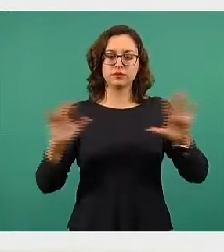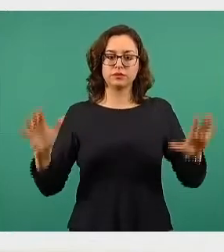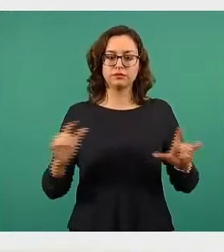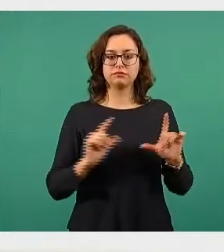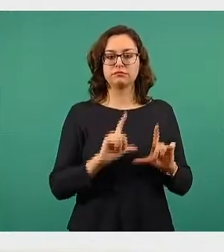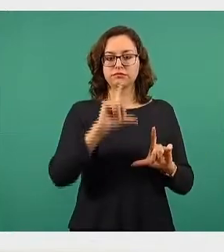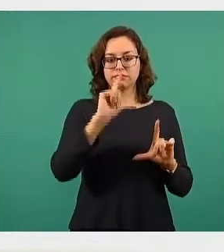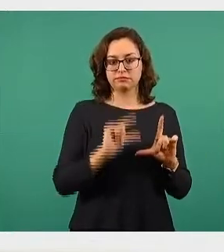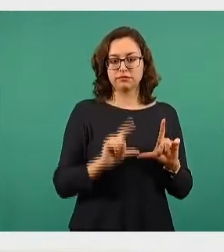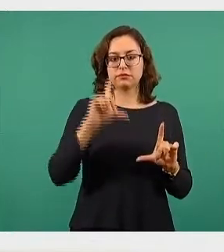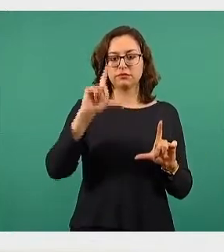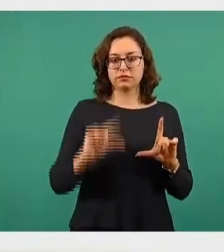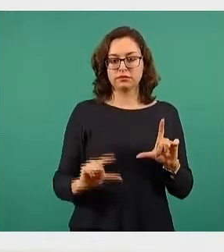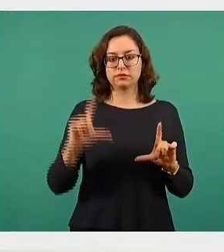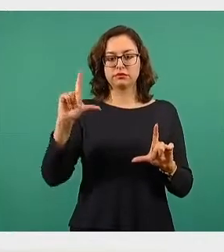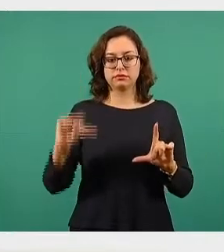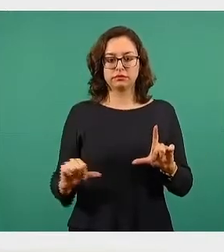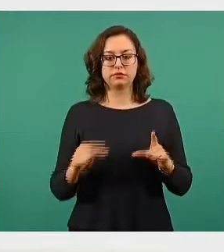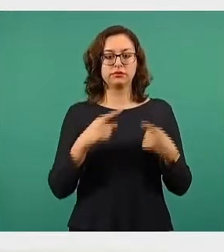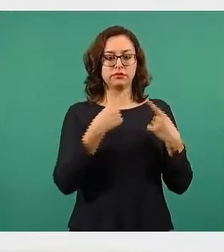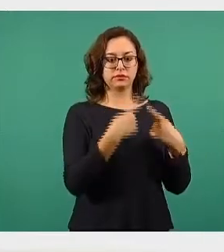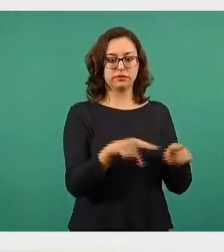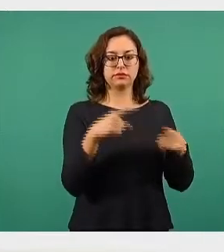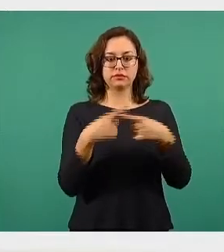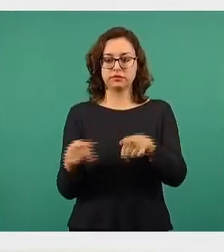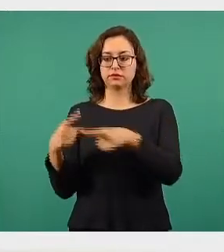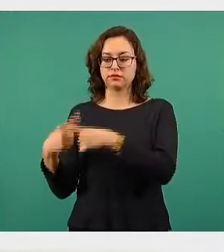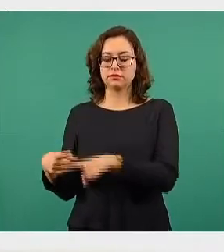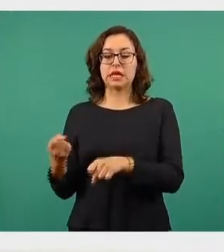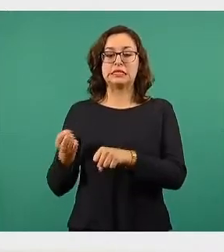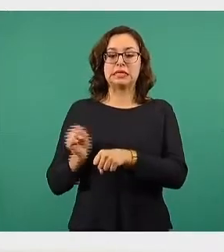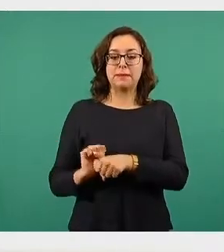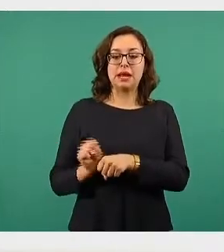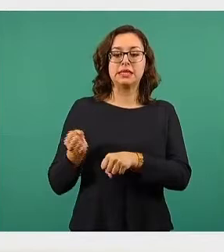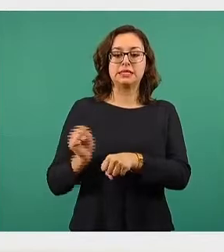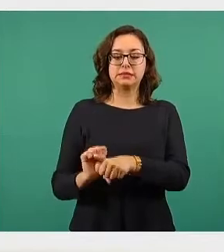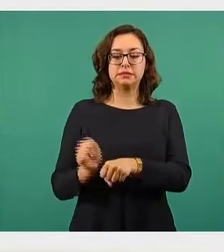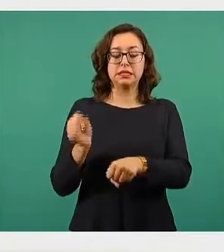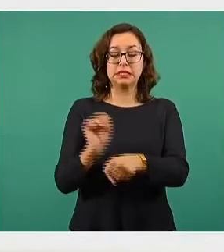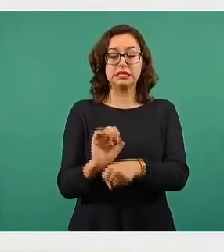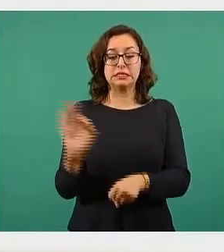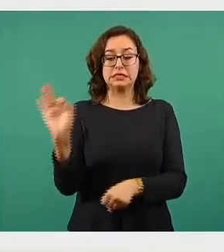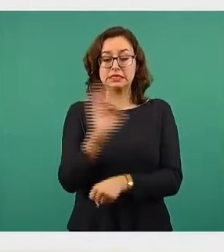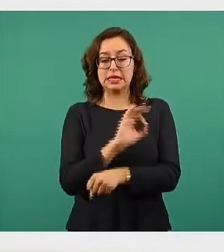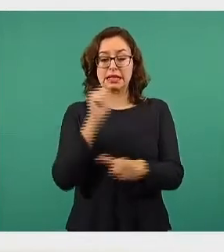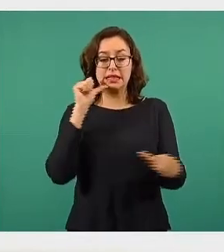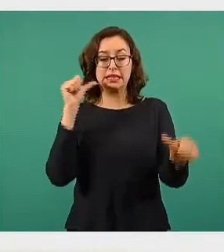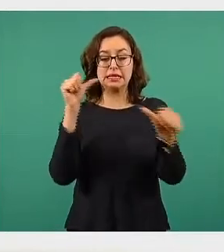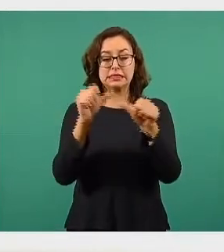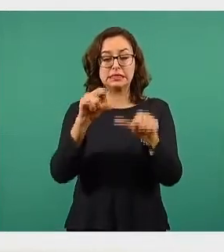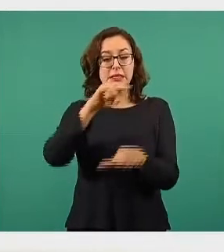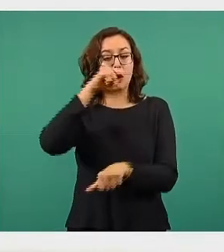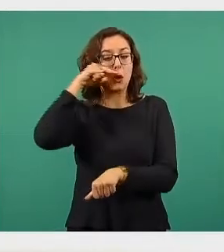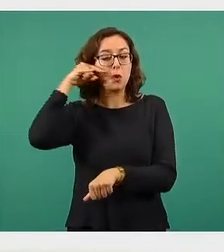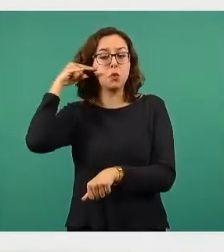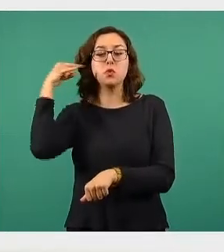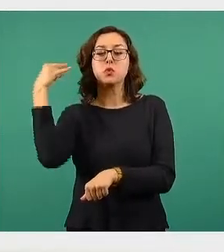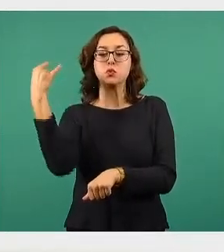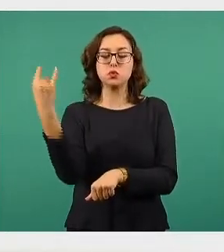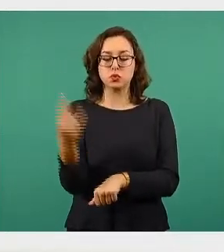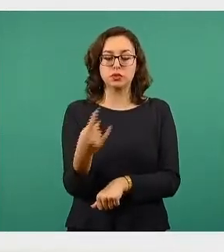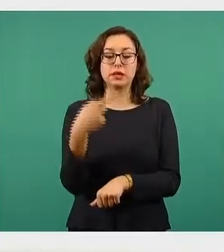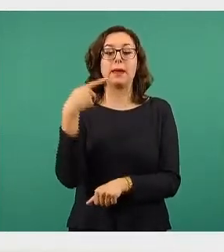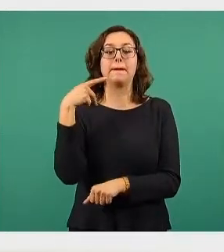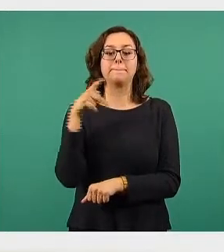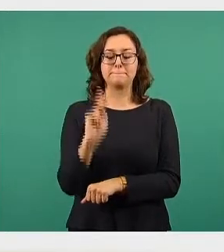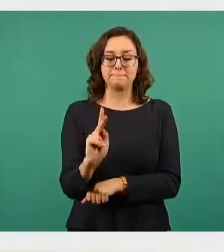fluctuando también en distintos bloques semanales. Quizá la letra es muy pequeña y no se alcance a ver desde sus